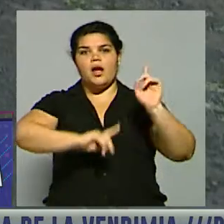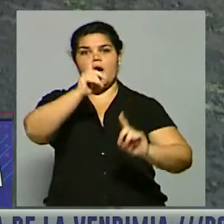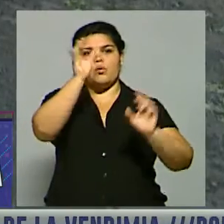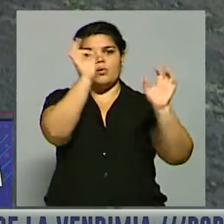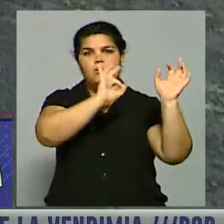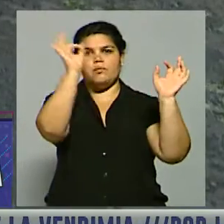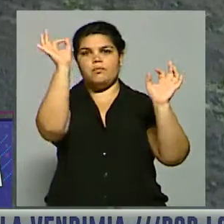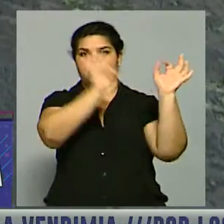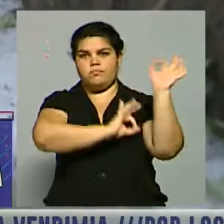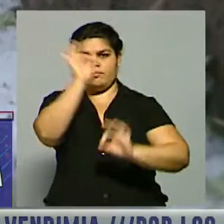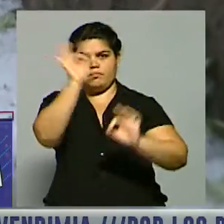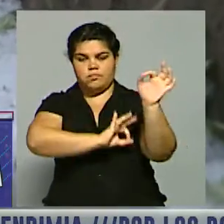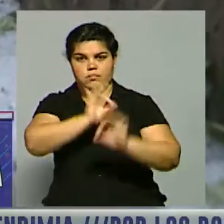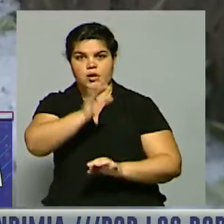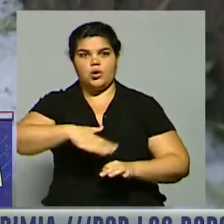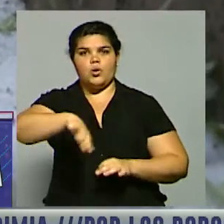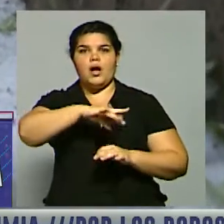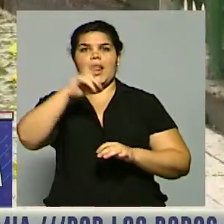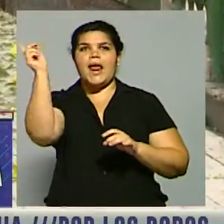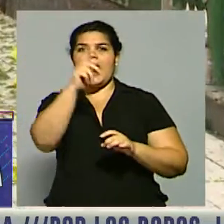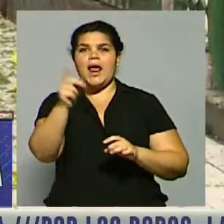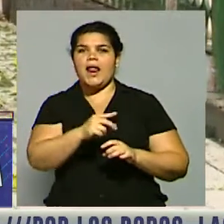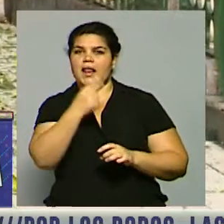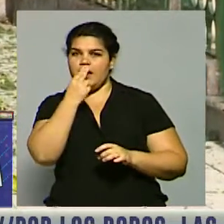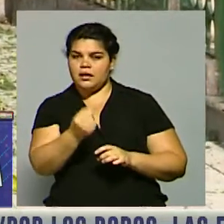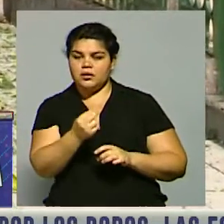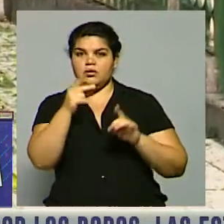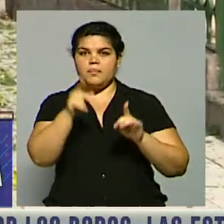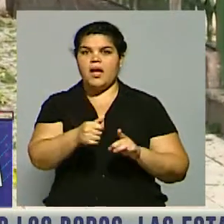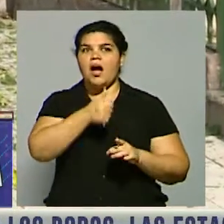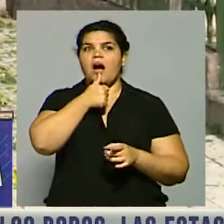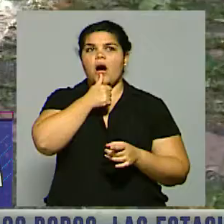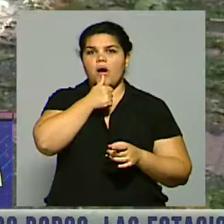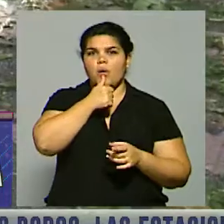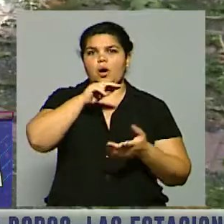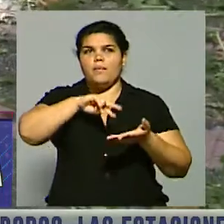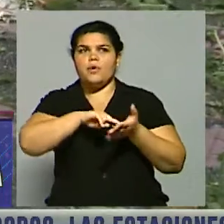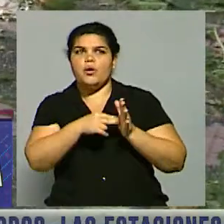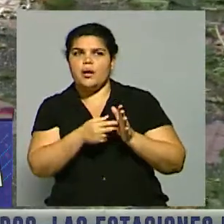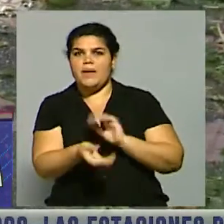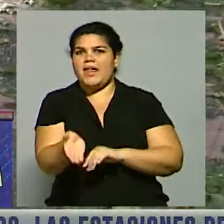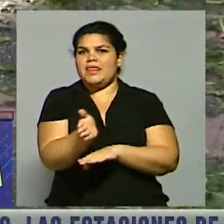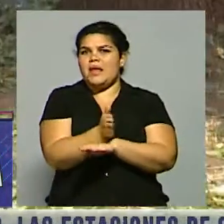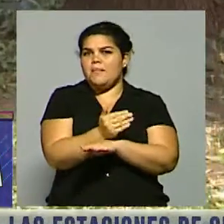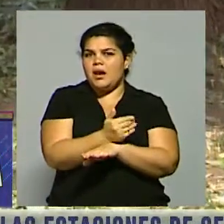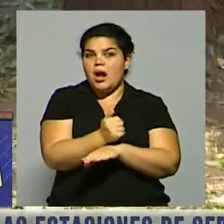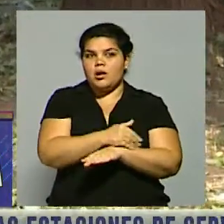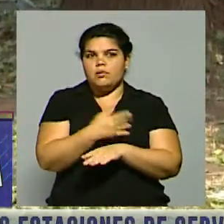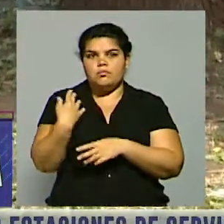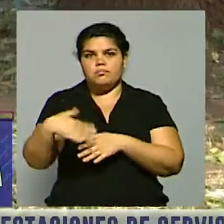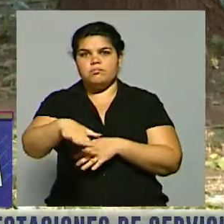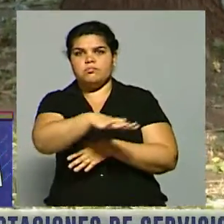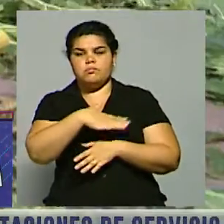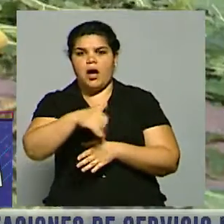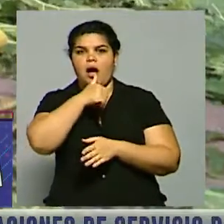tormenta, una tormenta eléctrica que generaba un poco de temor, sobre todo por la cantidad de agua, y si tenías que transitar muy temprano en la mañana te encontrabas con esa situación,